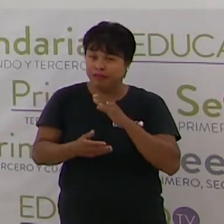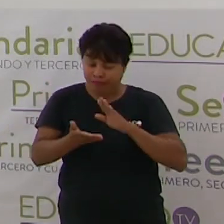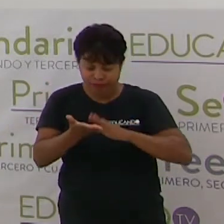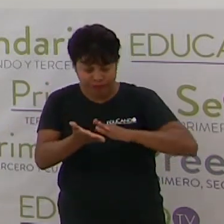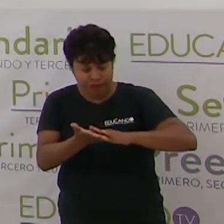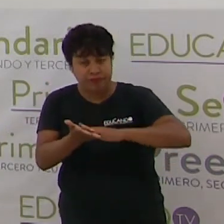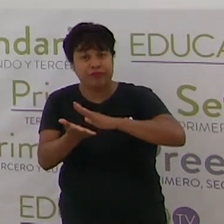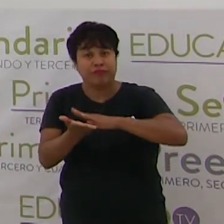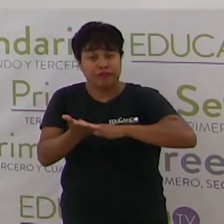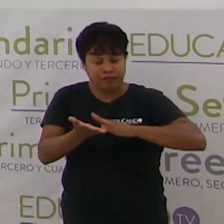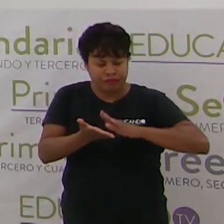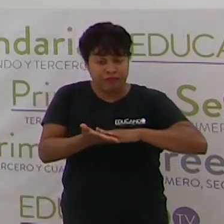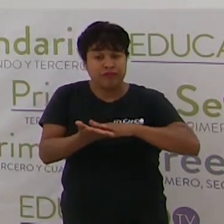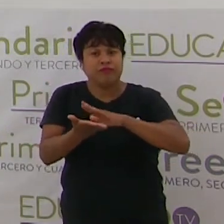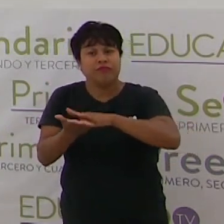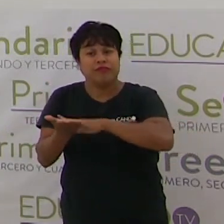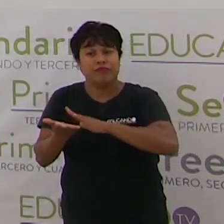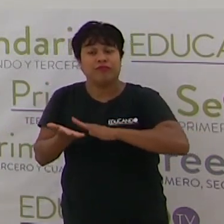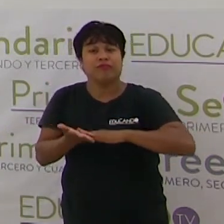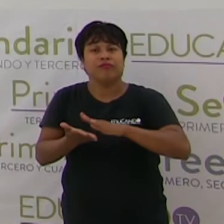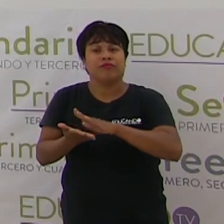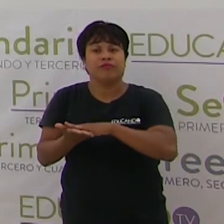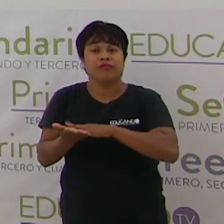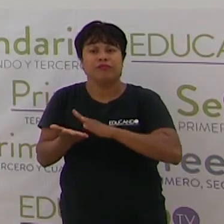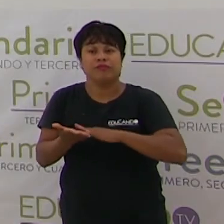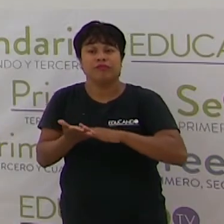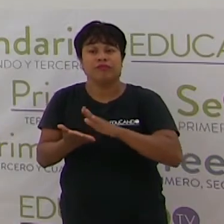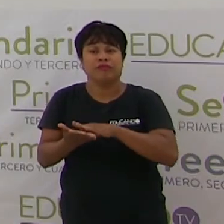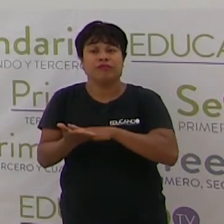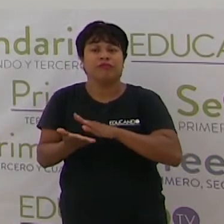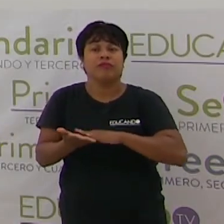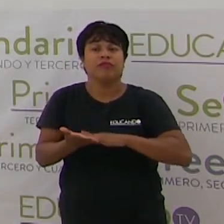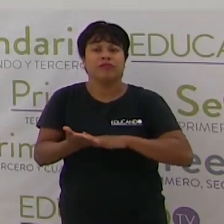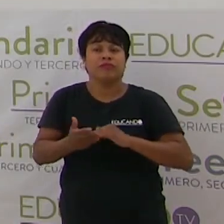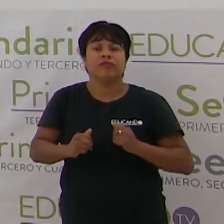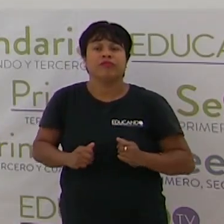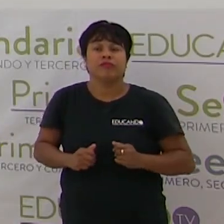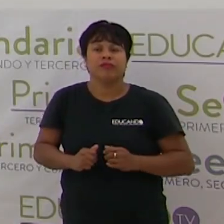Y vamos a colocarla bien. Y miren,